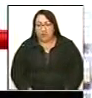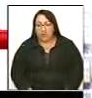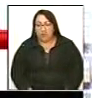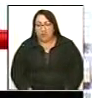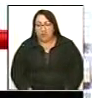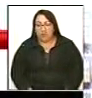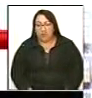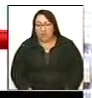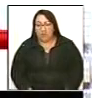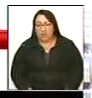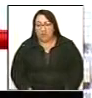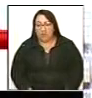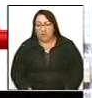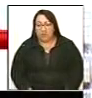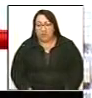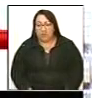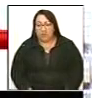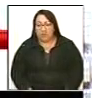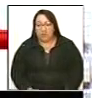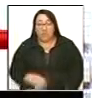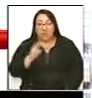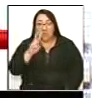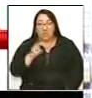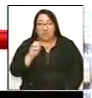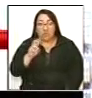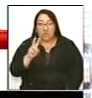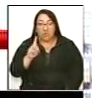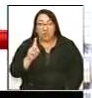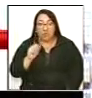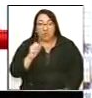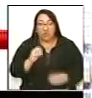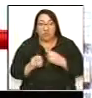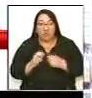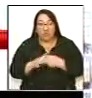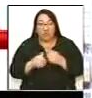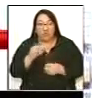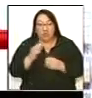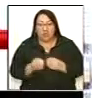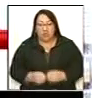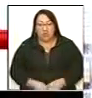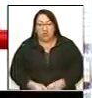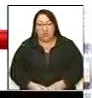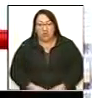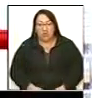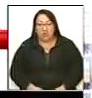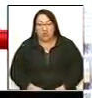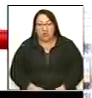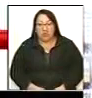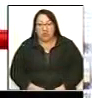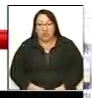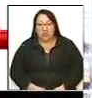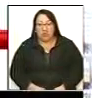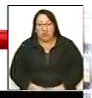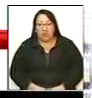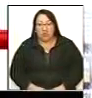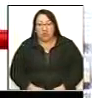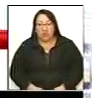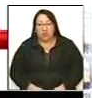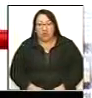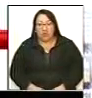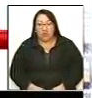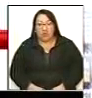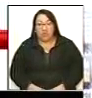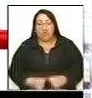sería el 2021, una reforma de la justicia hacia el 2021, donde haríamos un corte y se vería